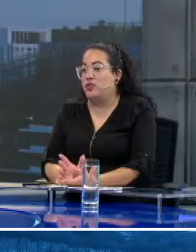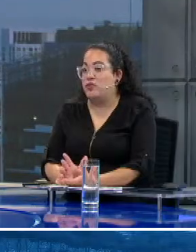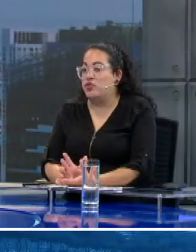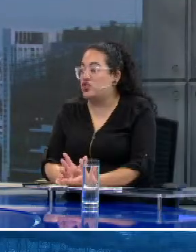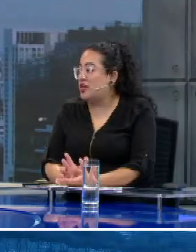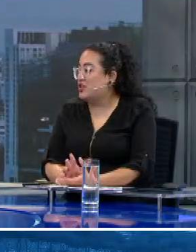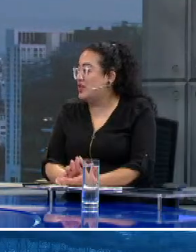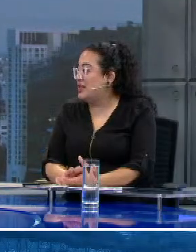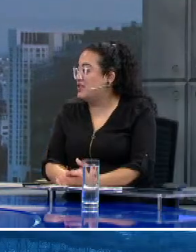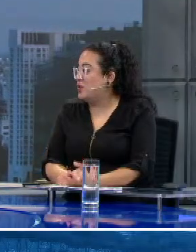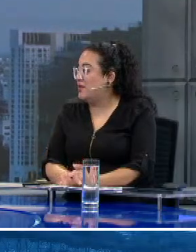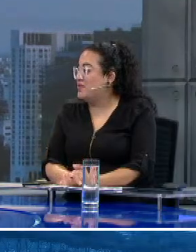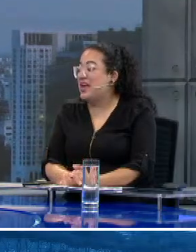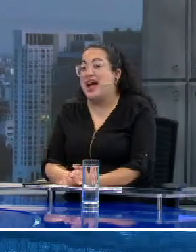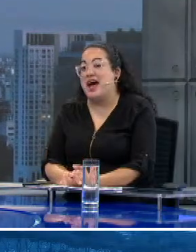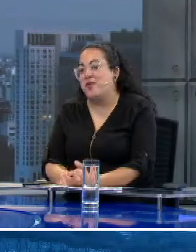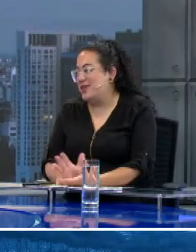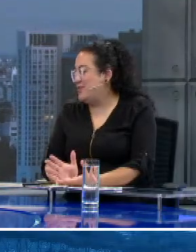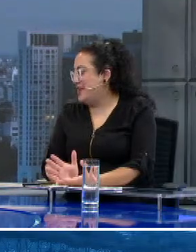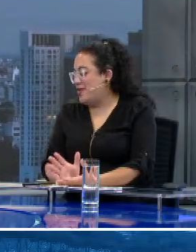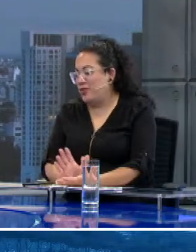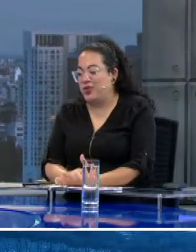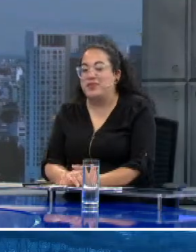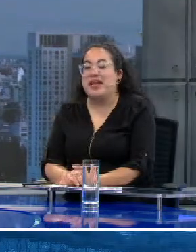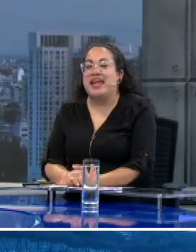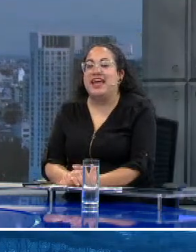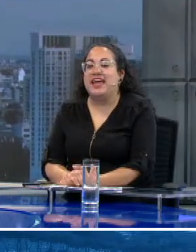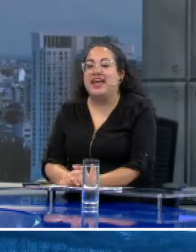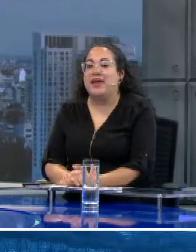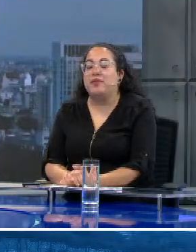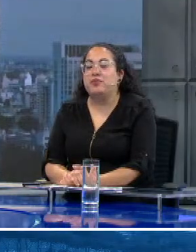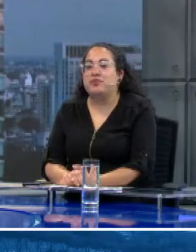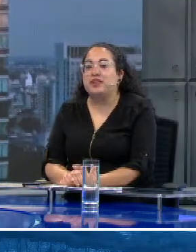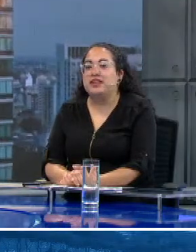estuvo ahora muchos años en la ciudad. Ah, bueno, mira, justo.